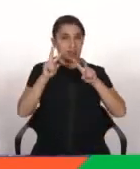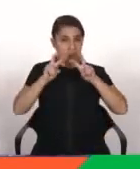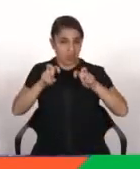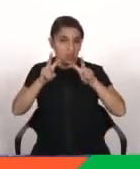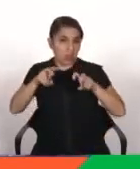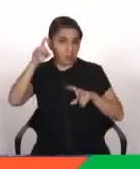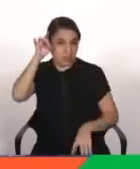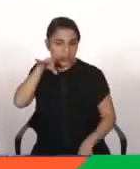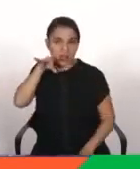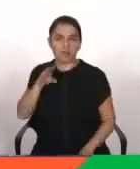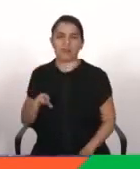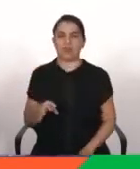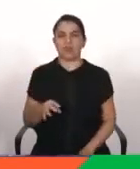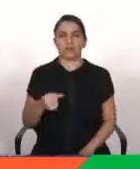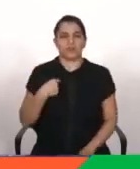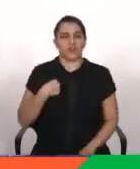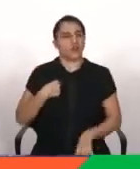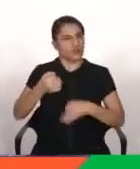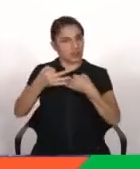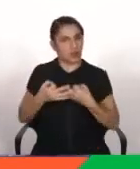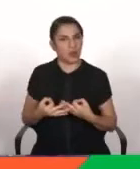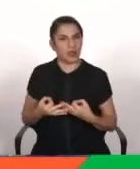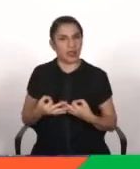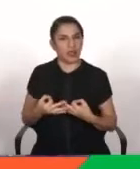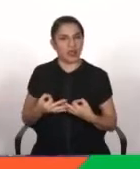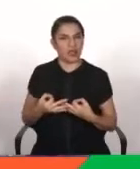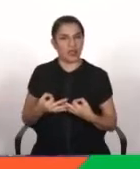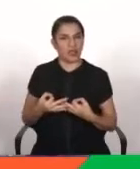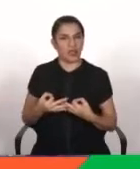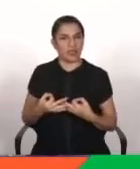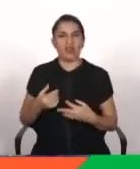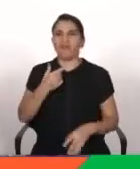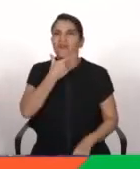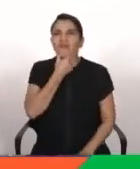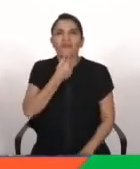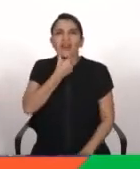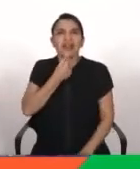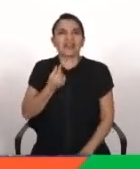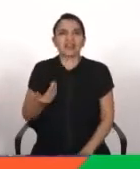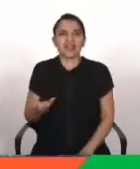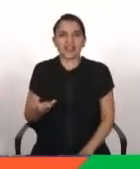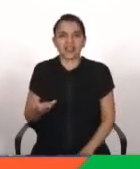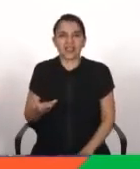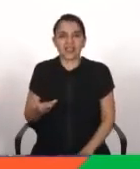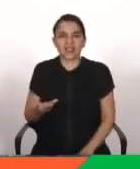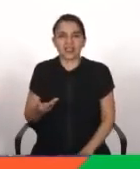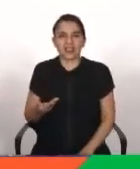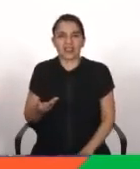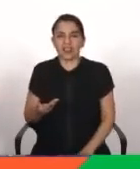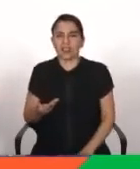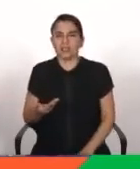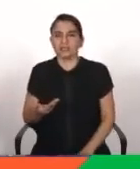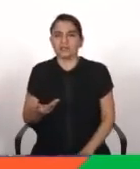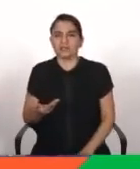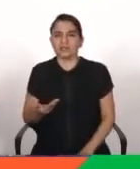quizás, o sea, que estoy segura que falta, por ejemplo, en muchas tomas de decisiones,